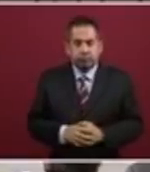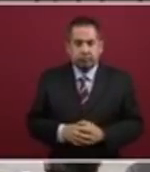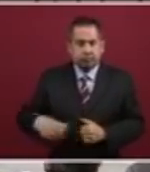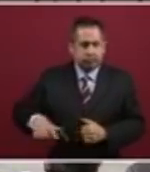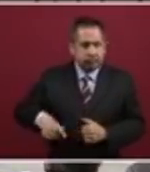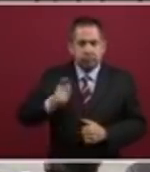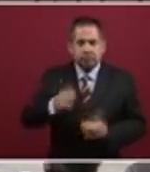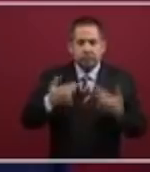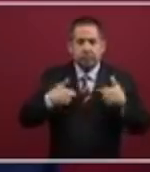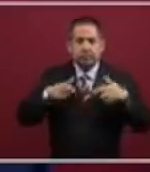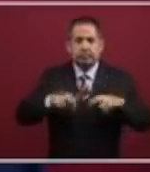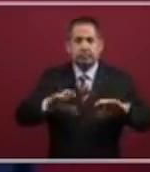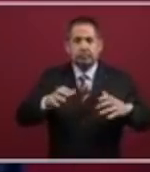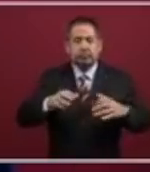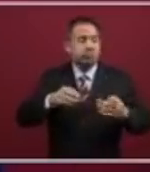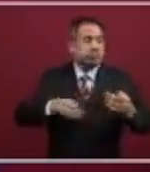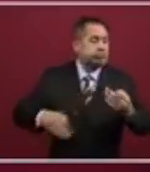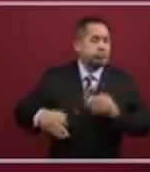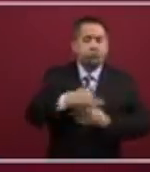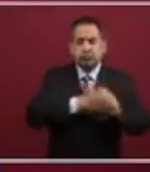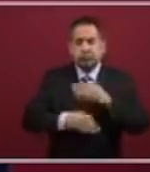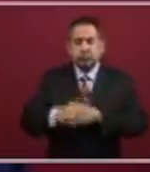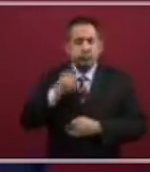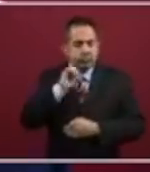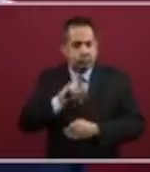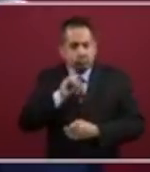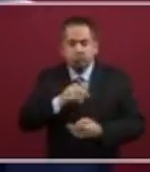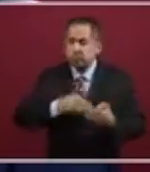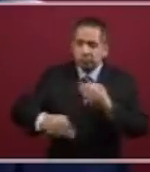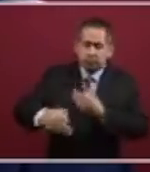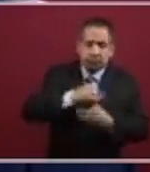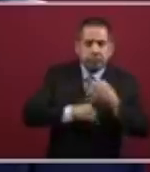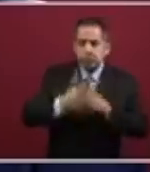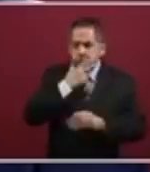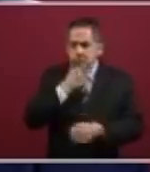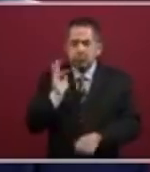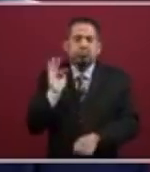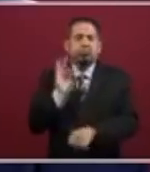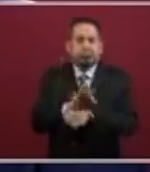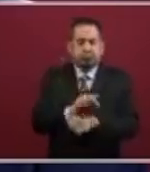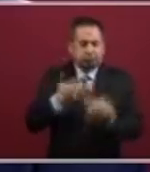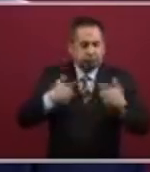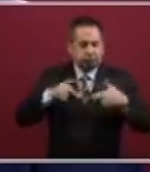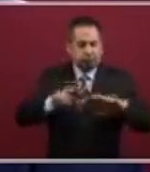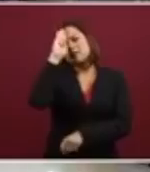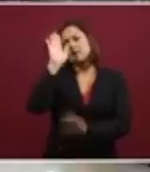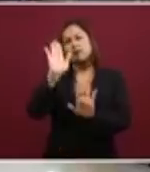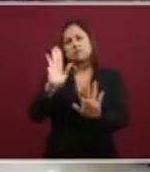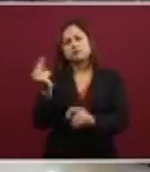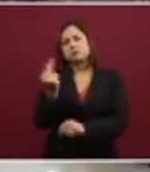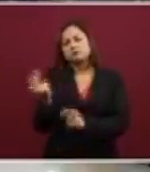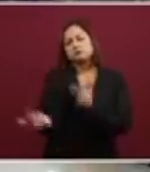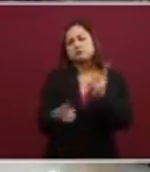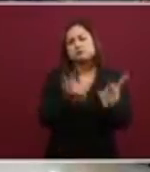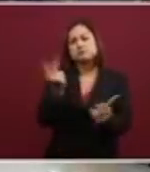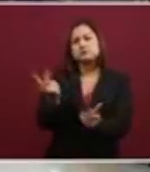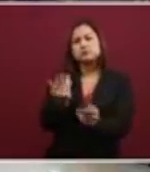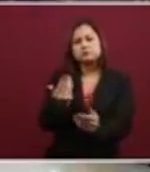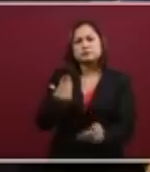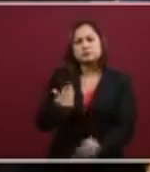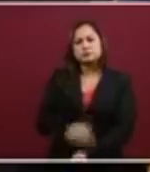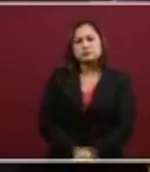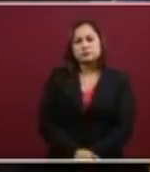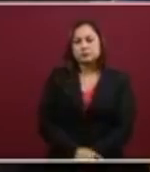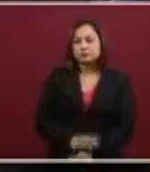que representa a todas y a todos los mexicanos. Ya hay un marco